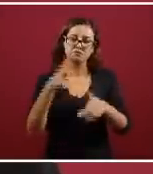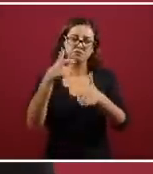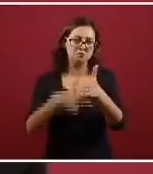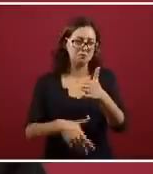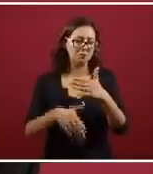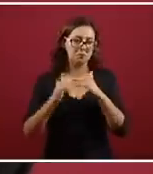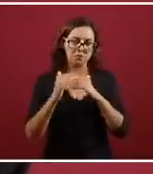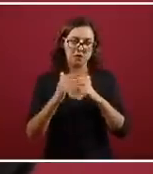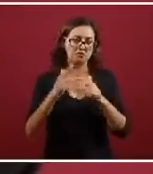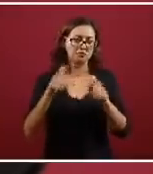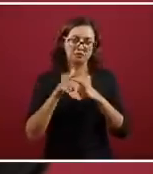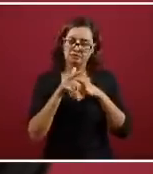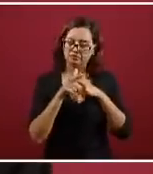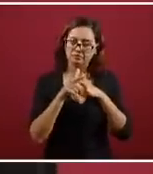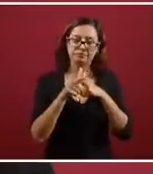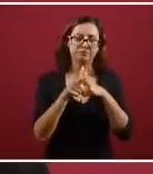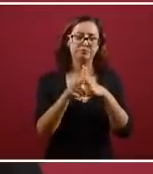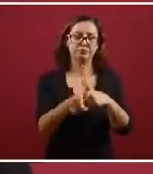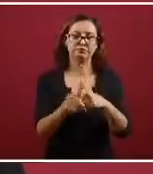ante cualquier